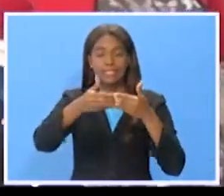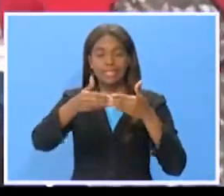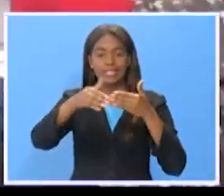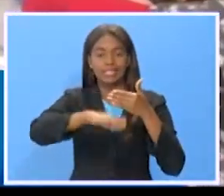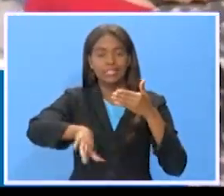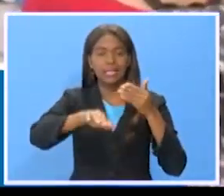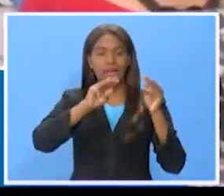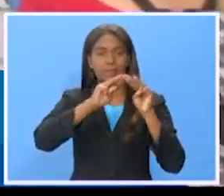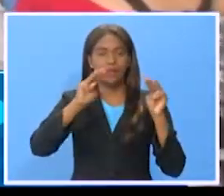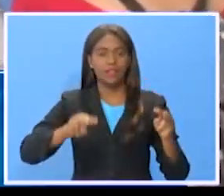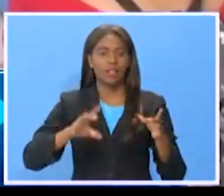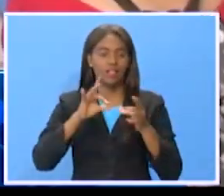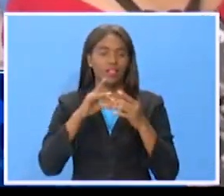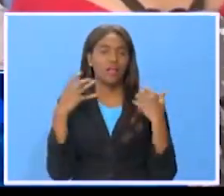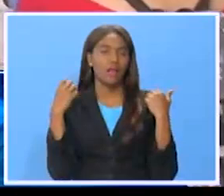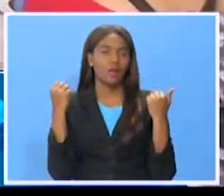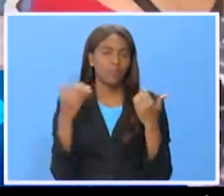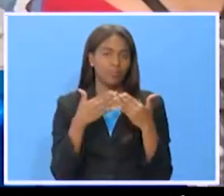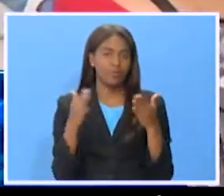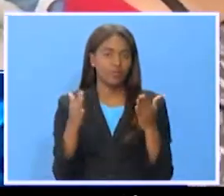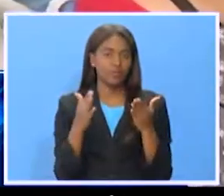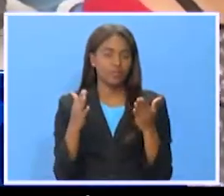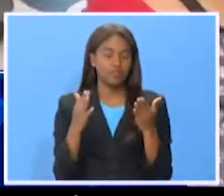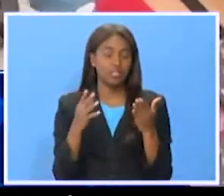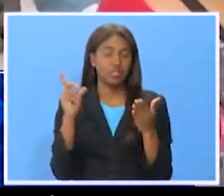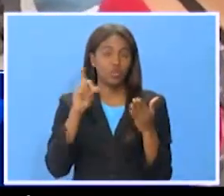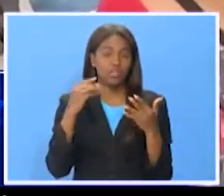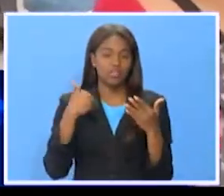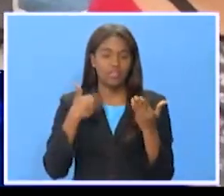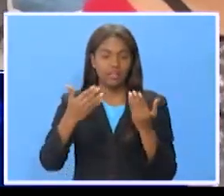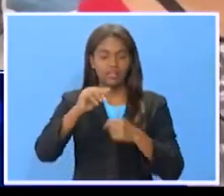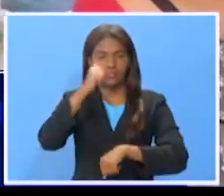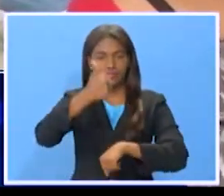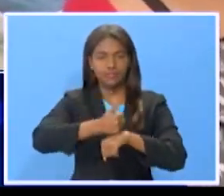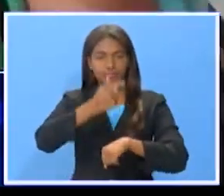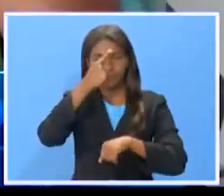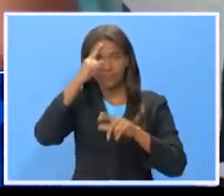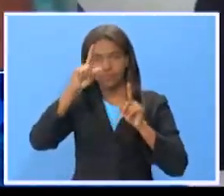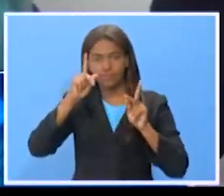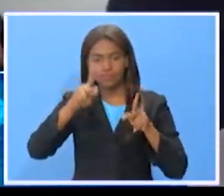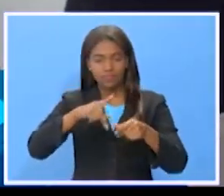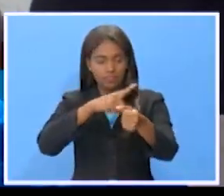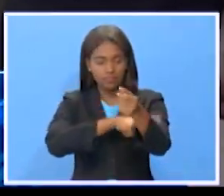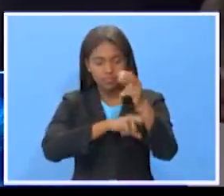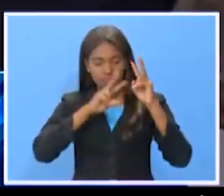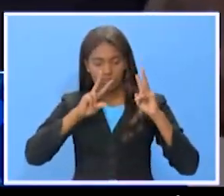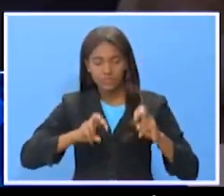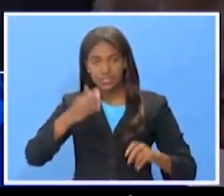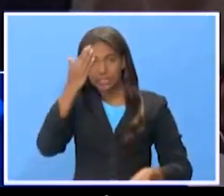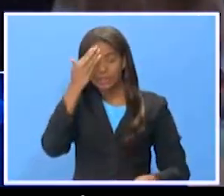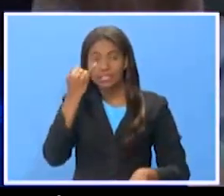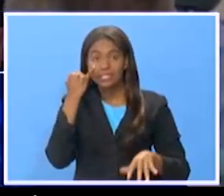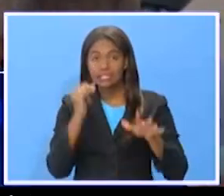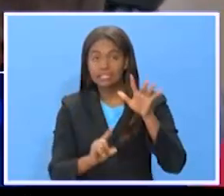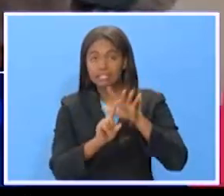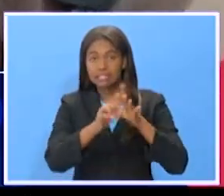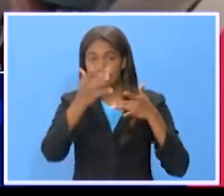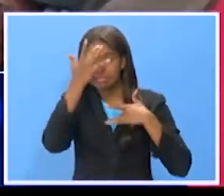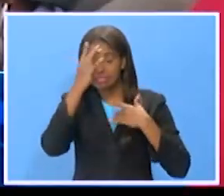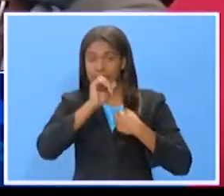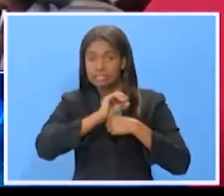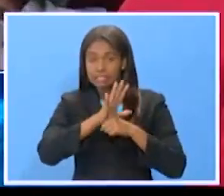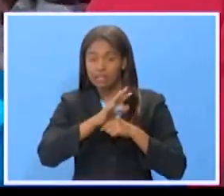sede del Ministerio de Salud Pública, donde funciona la carpa para toma de muestras y vacunación contra el COVID-19. La mayoría de